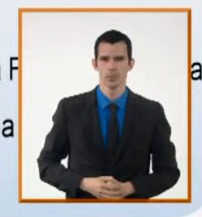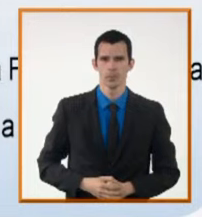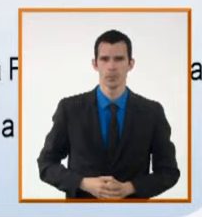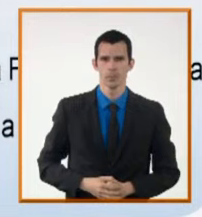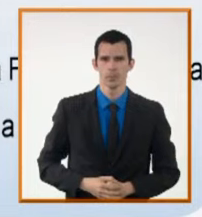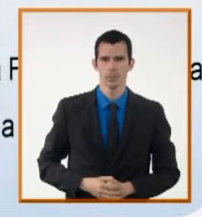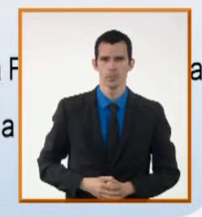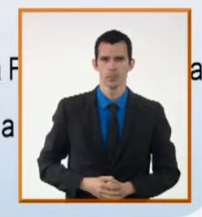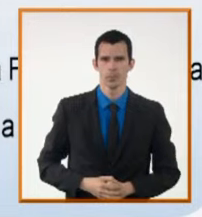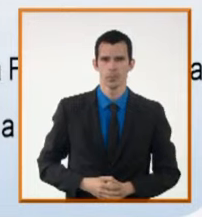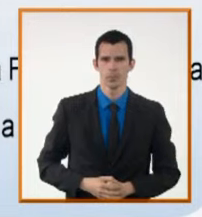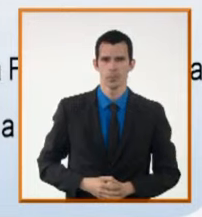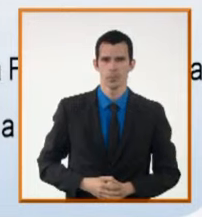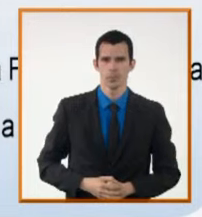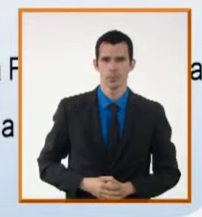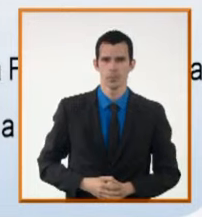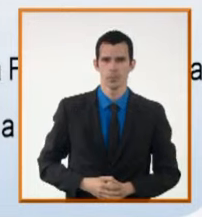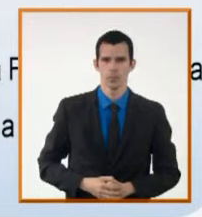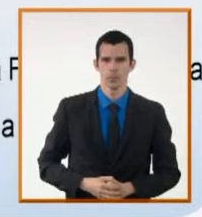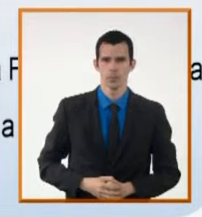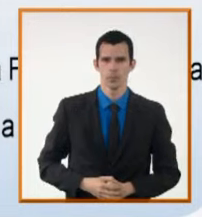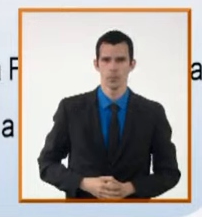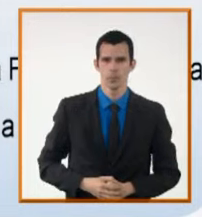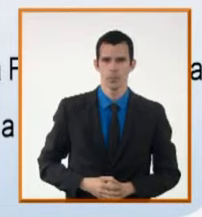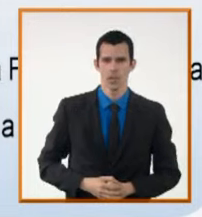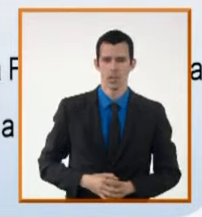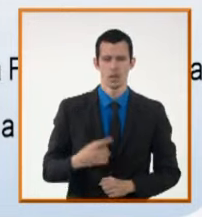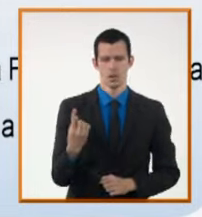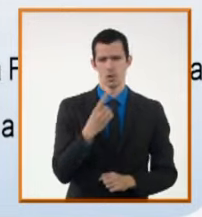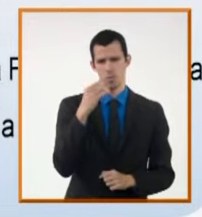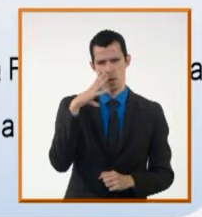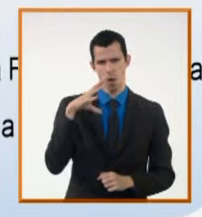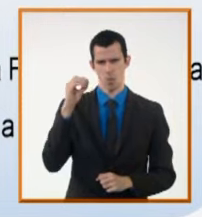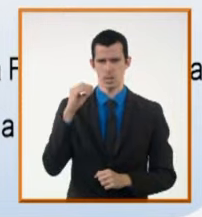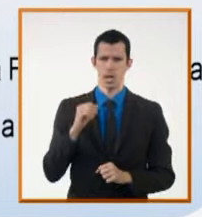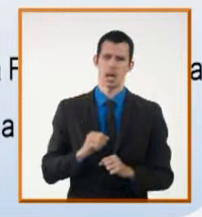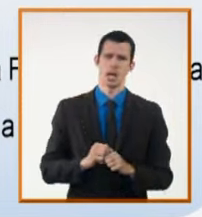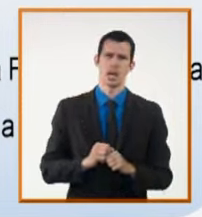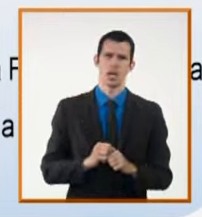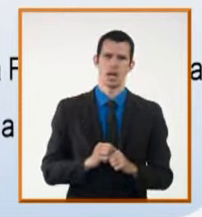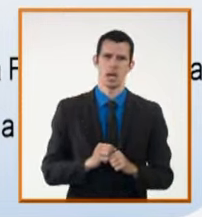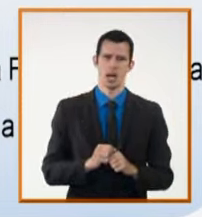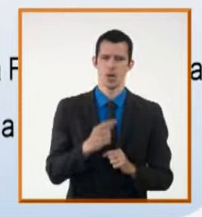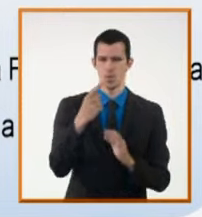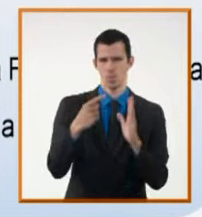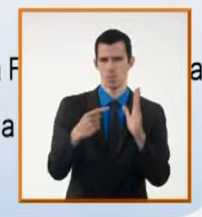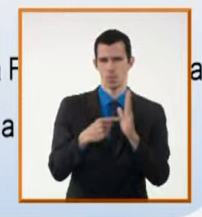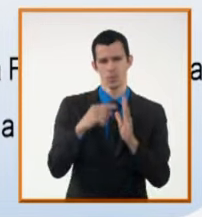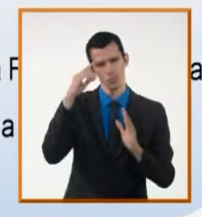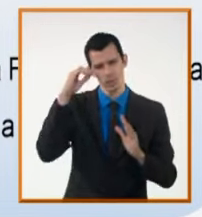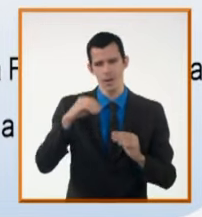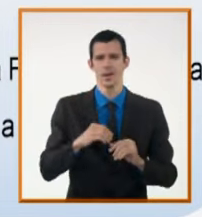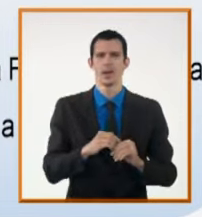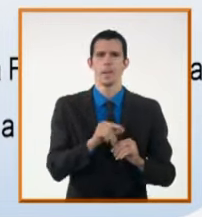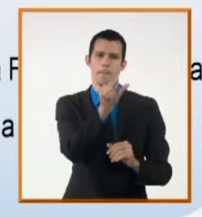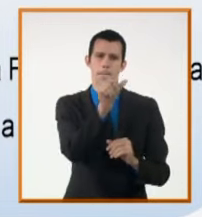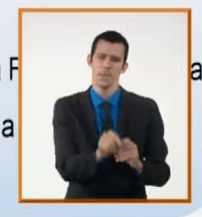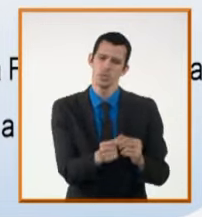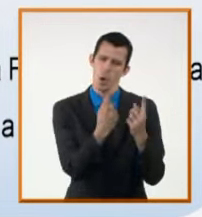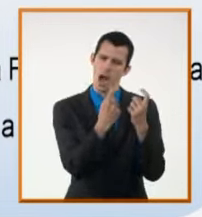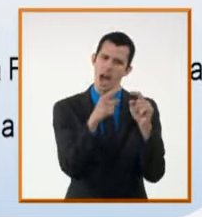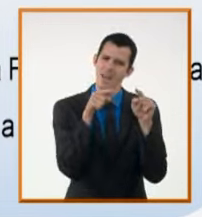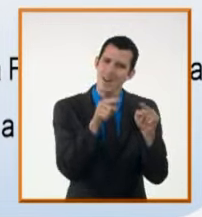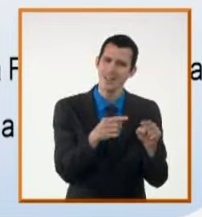a la determinación que hay que arrancar en ese proceso. En primer lugar, porque no es justo que reciban lo